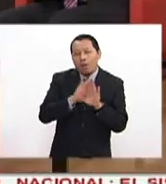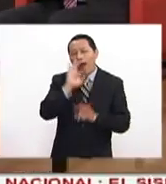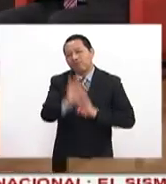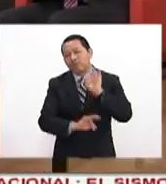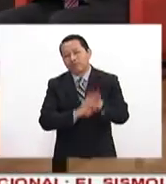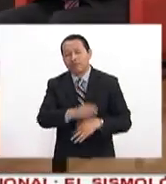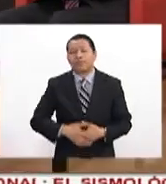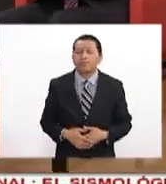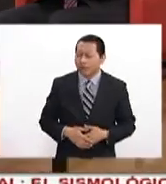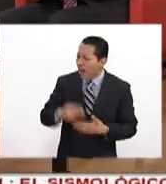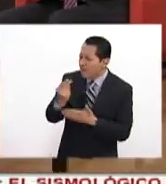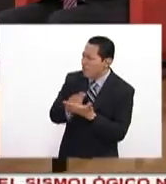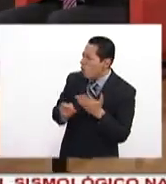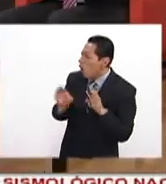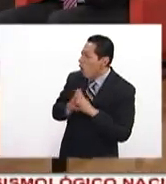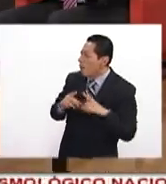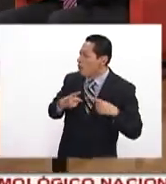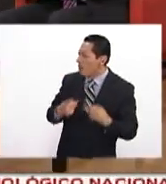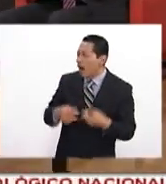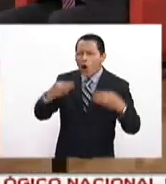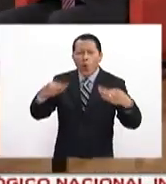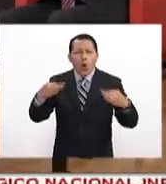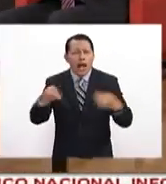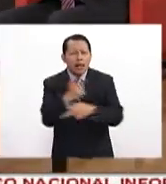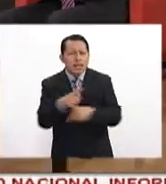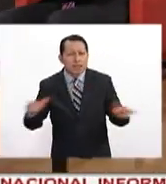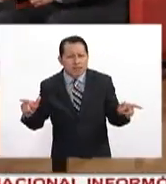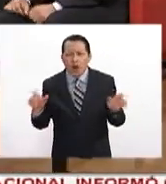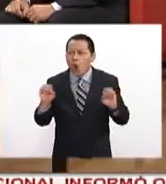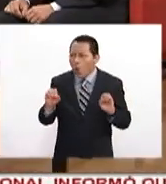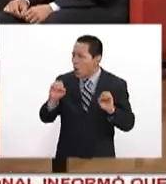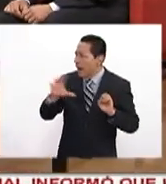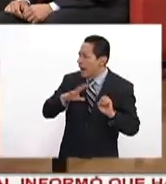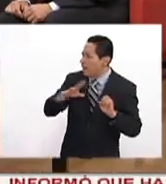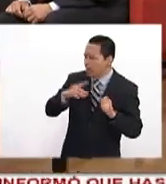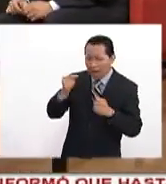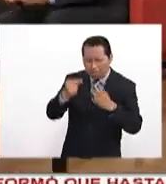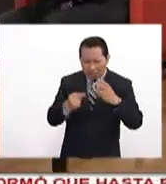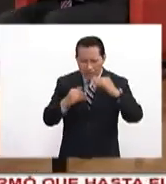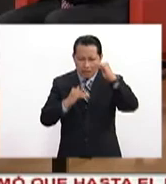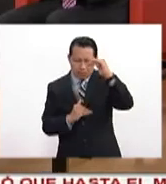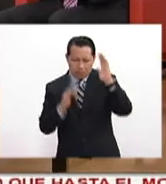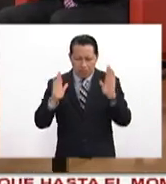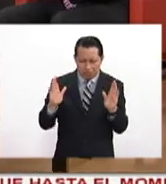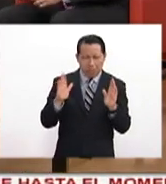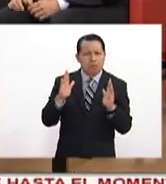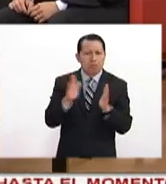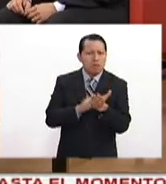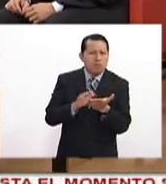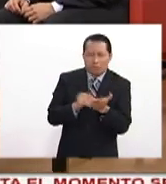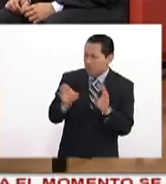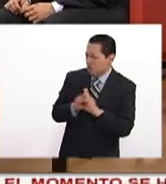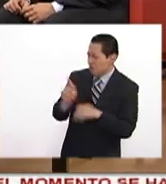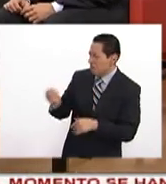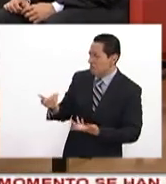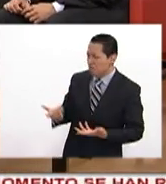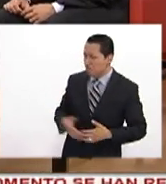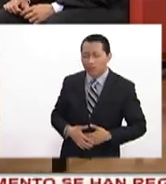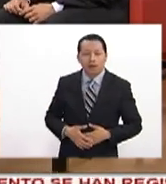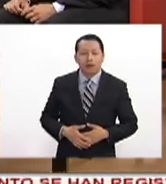¿Cómo hay que entregar este dibujo en cualquier hoja? No sé, ¿tiene algunas medidas, el papel? No sé, cuéntanos.